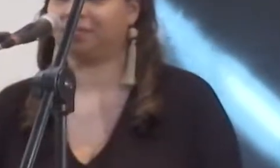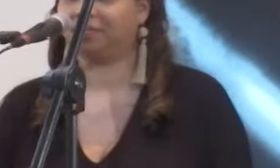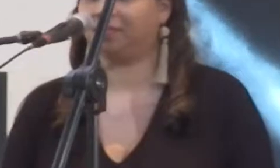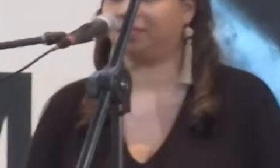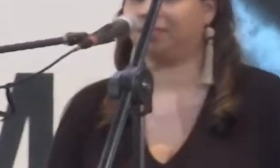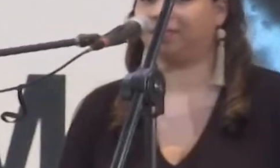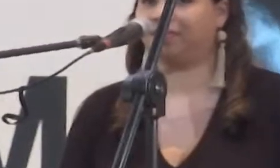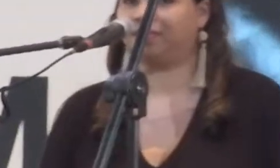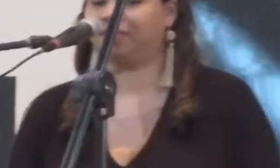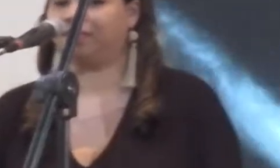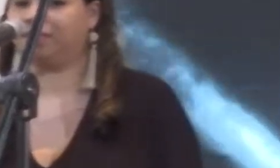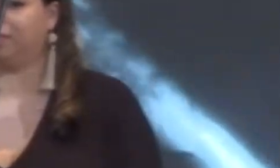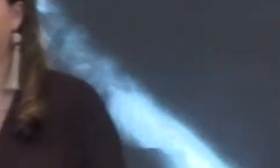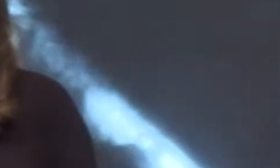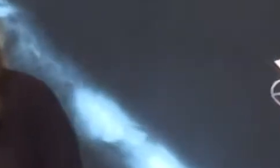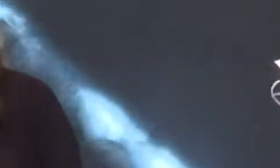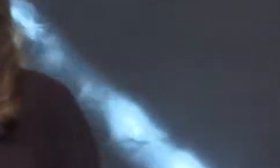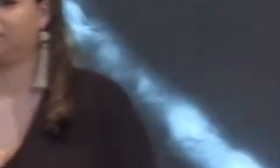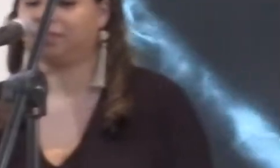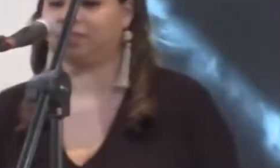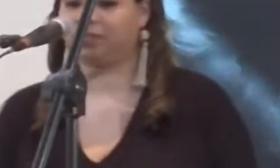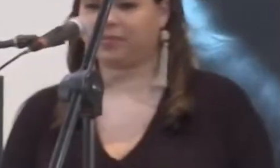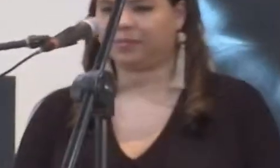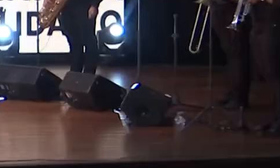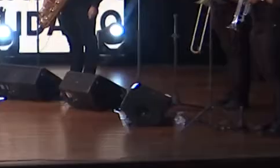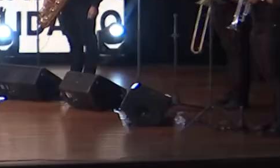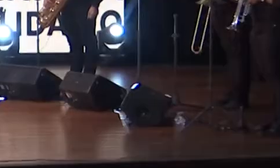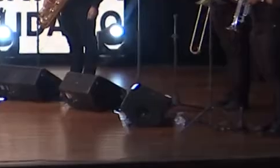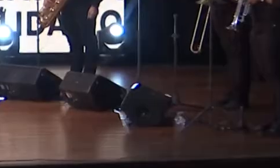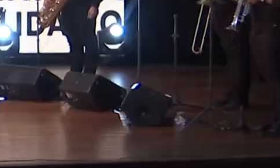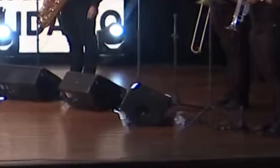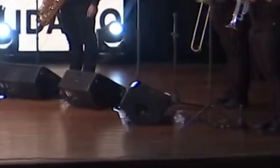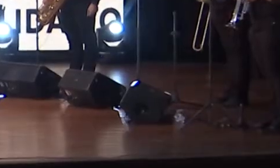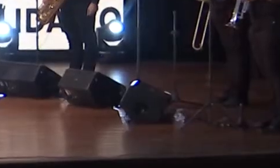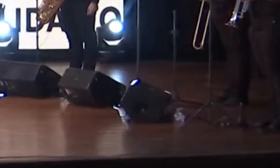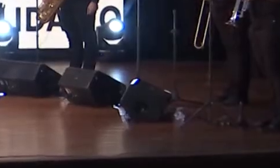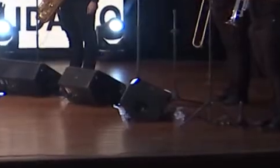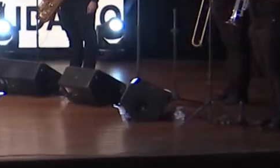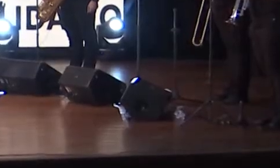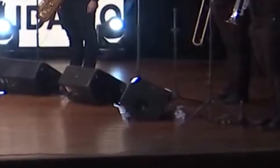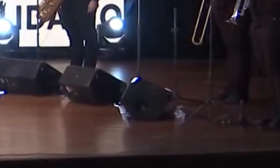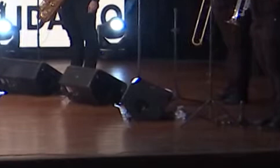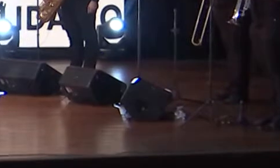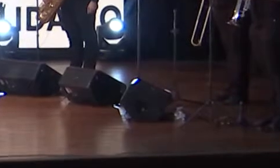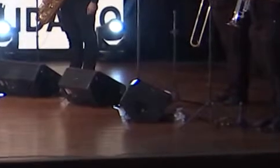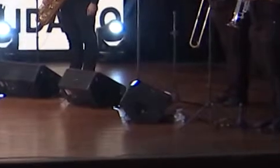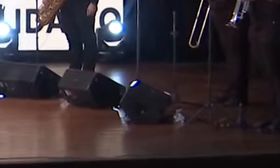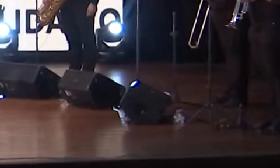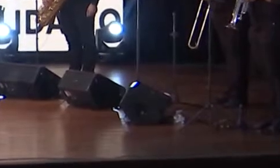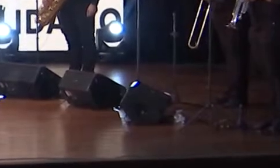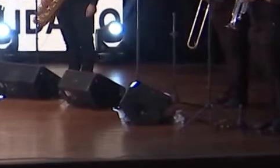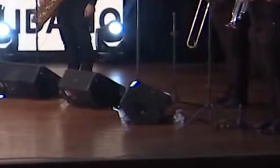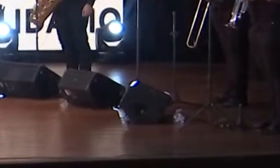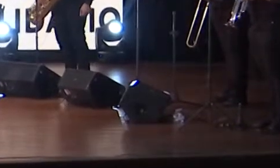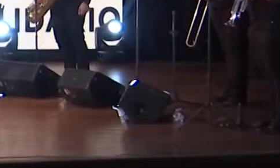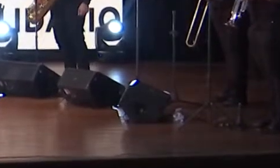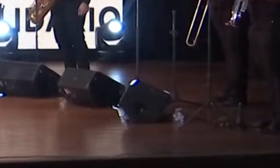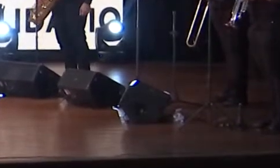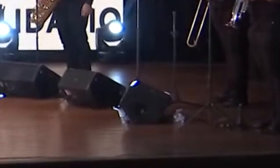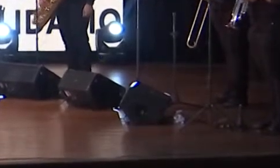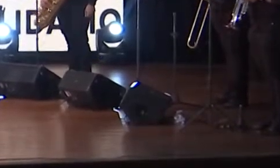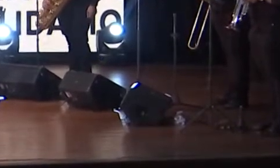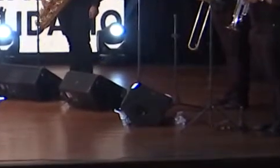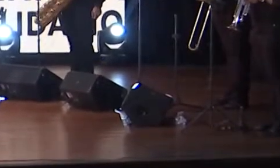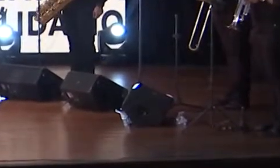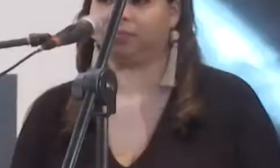escenario. ¡Qué alegría de estar aquí, pero en esta manera musical, de entretenimiento a nuestro Panamá en este